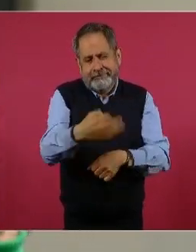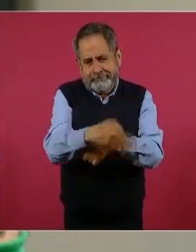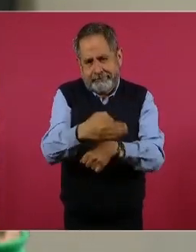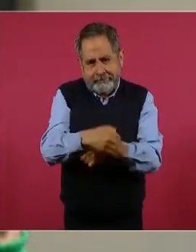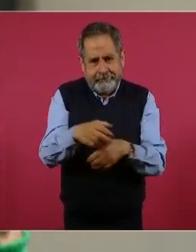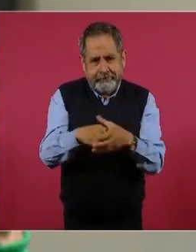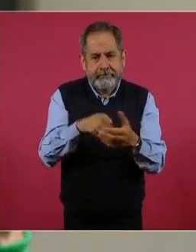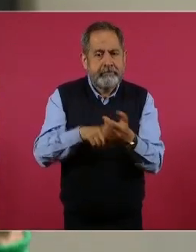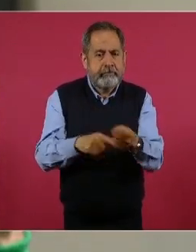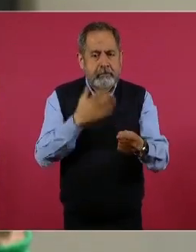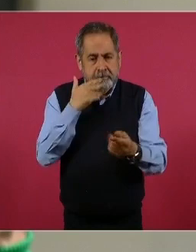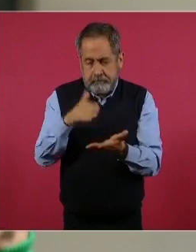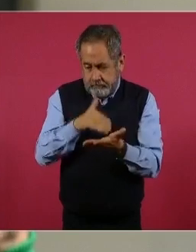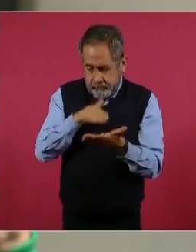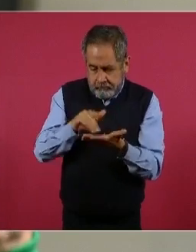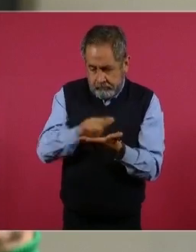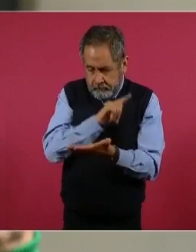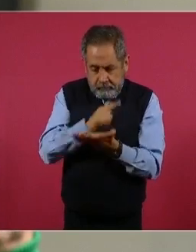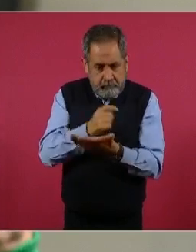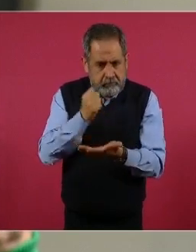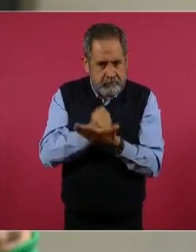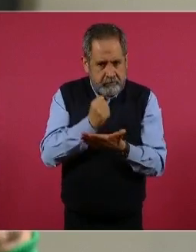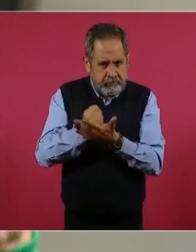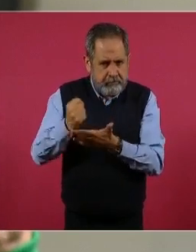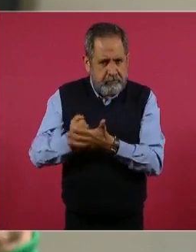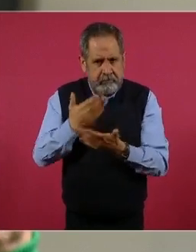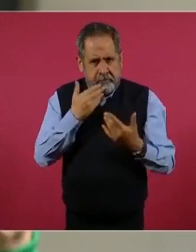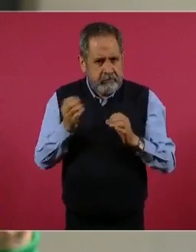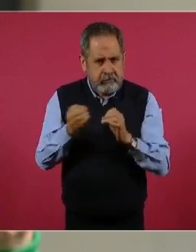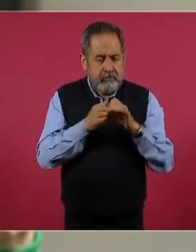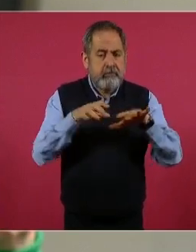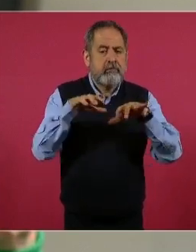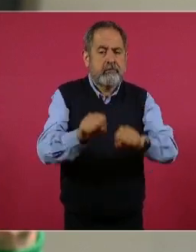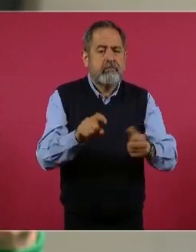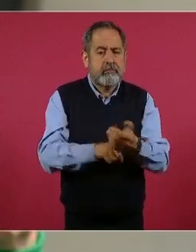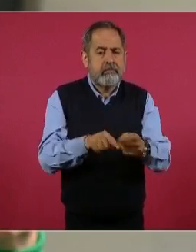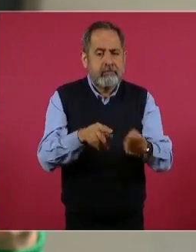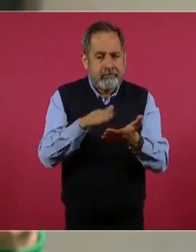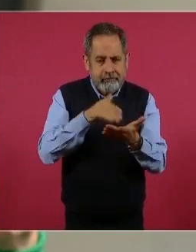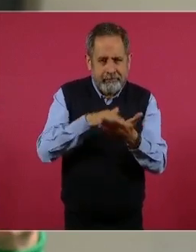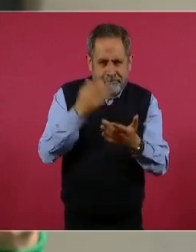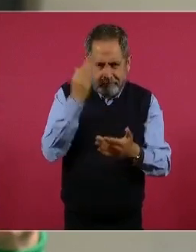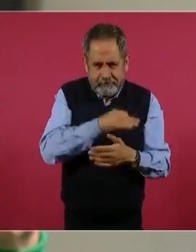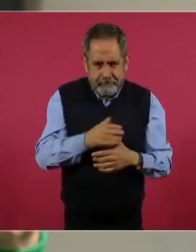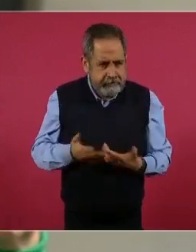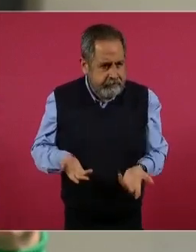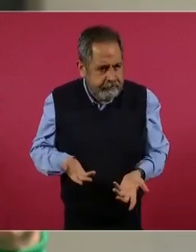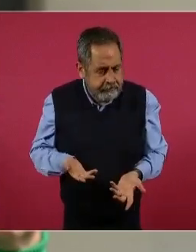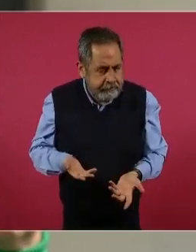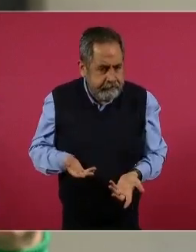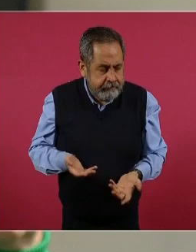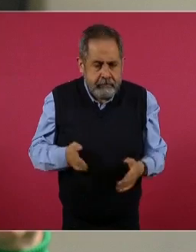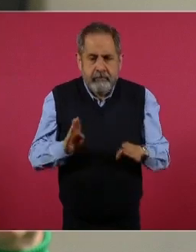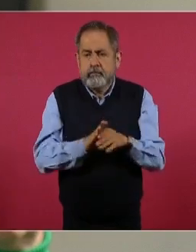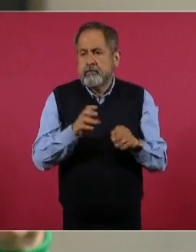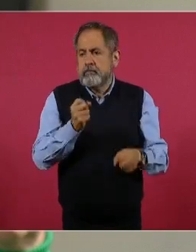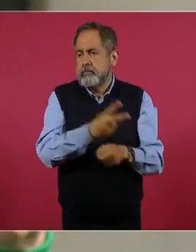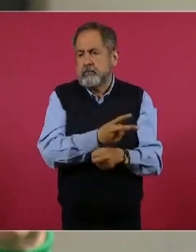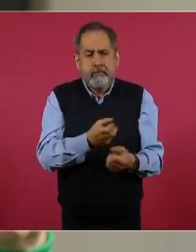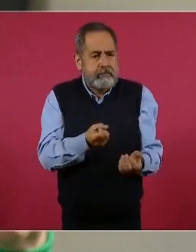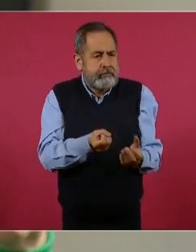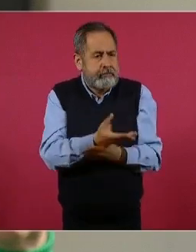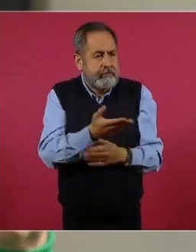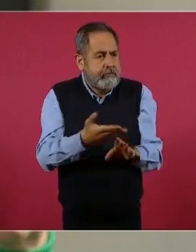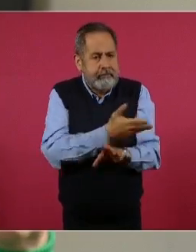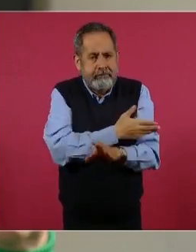porque no tiene documentos legales, lo atraparon con documentos falsos. Esta salida anticipada, y esta es la